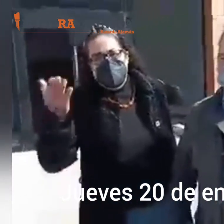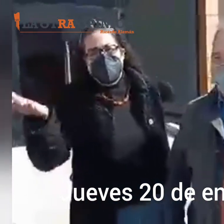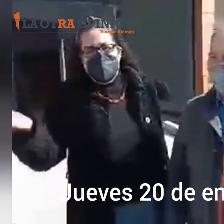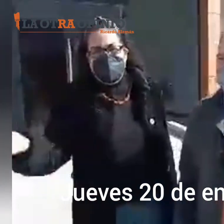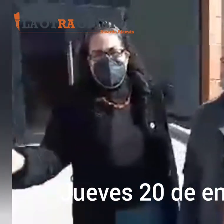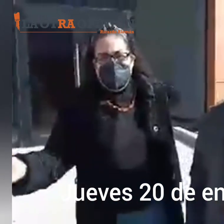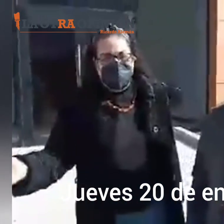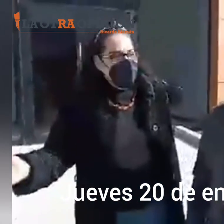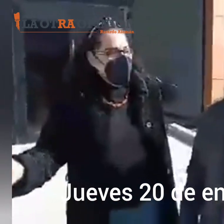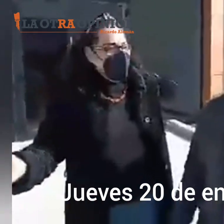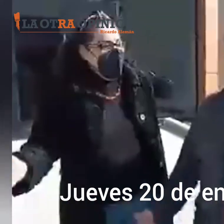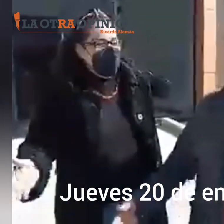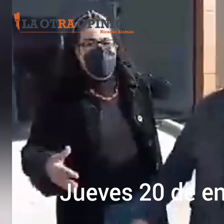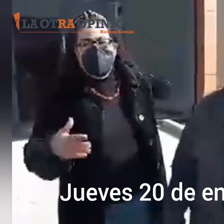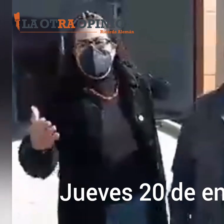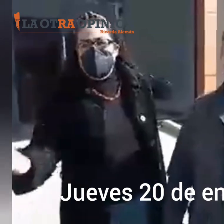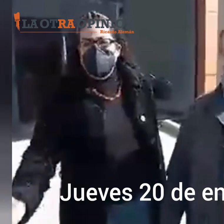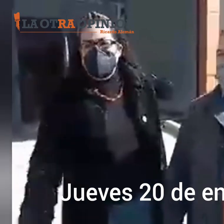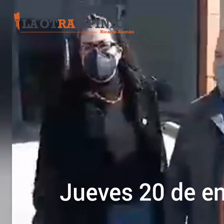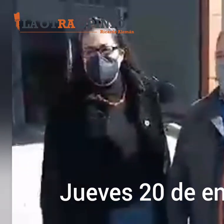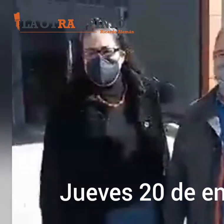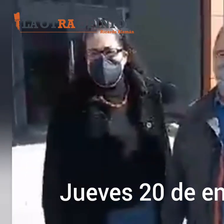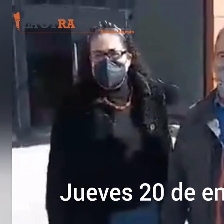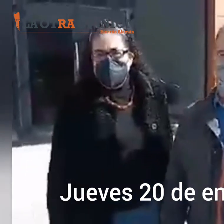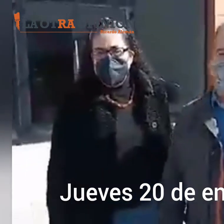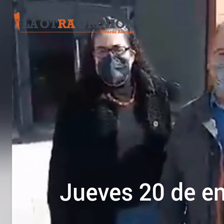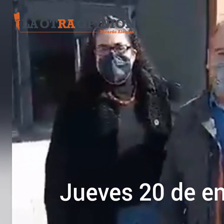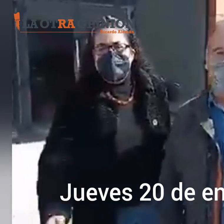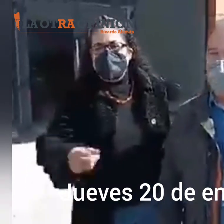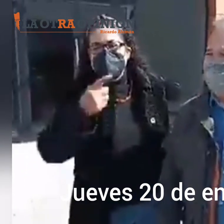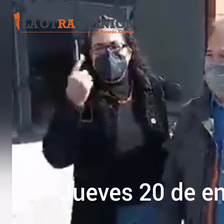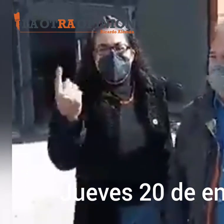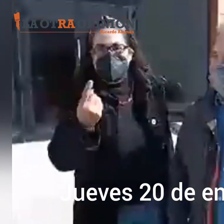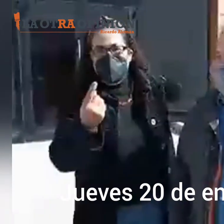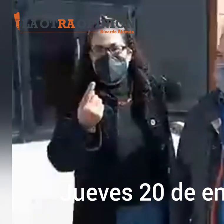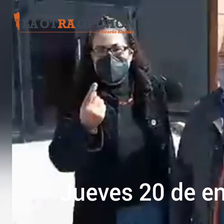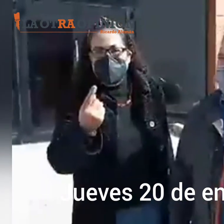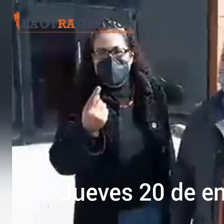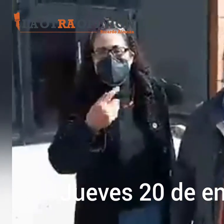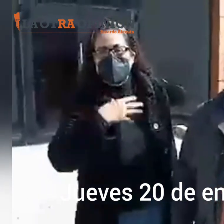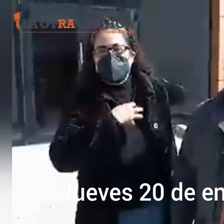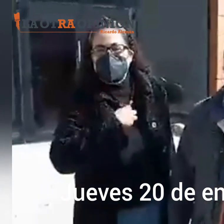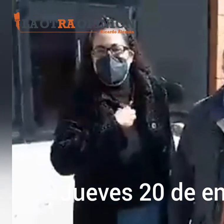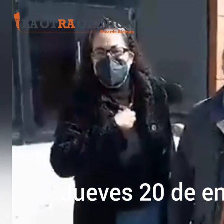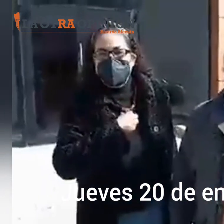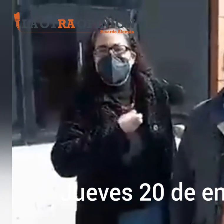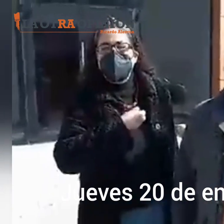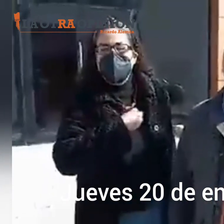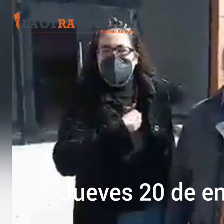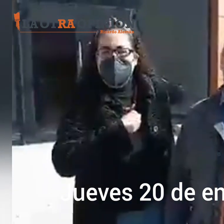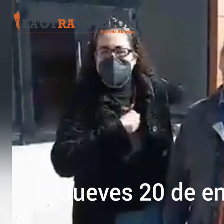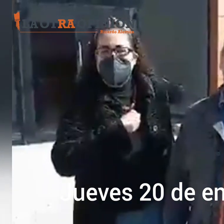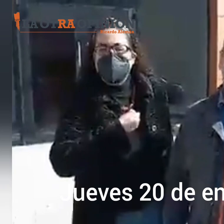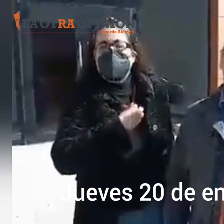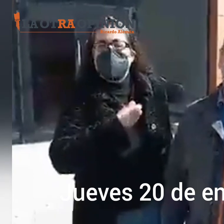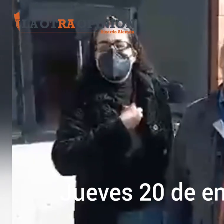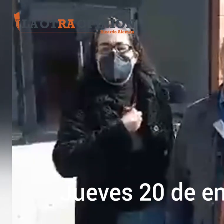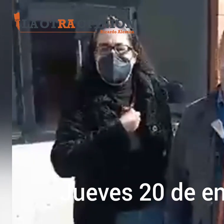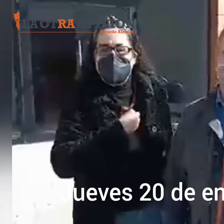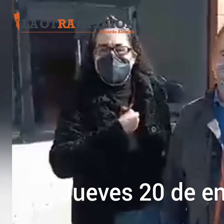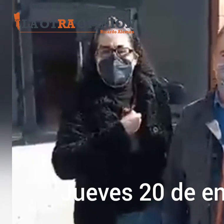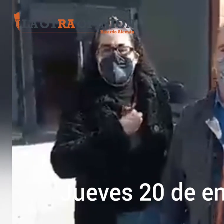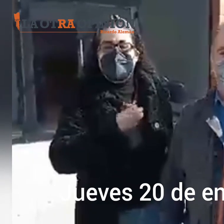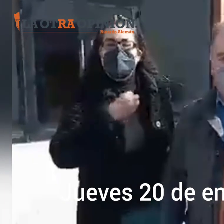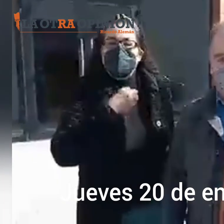Bueno, yo sí soy periodista. Sí, okay. Entonces quiere decir esto, que esa empresa... la tengo yo, está en mi poder y yo la